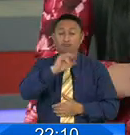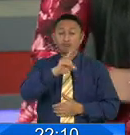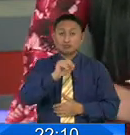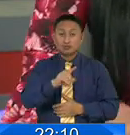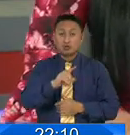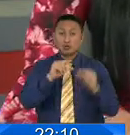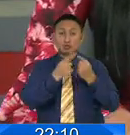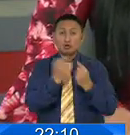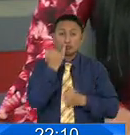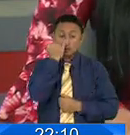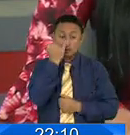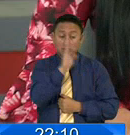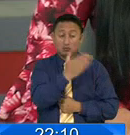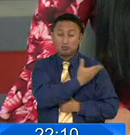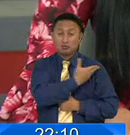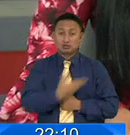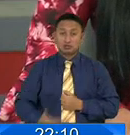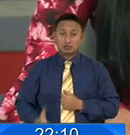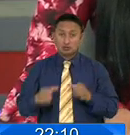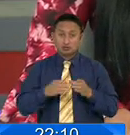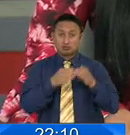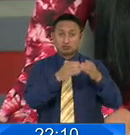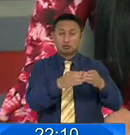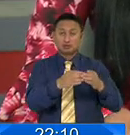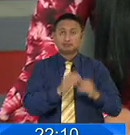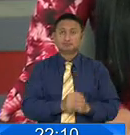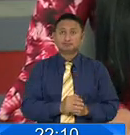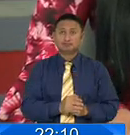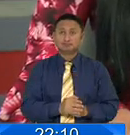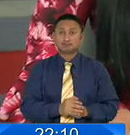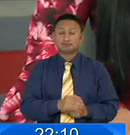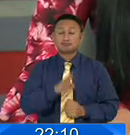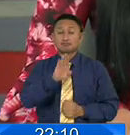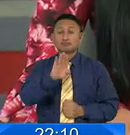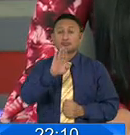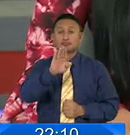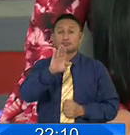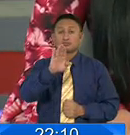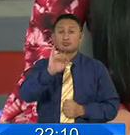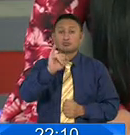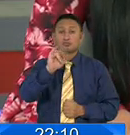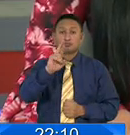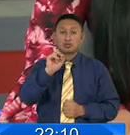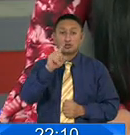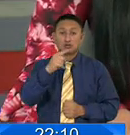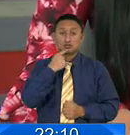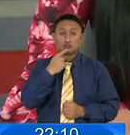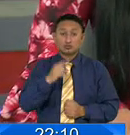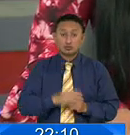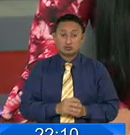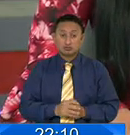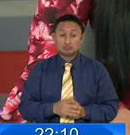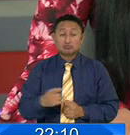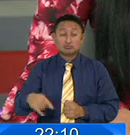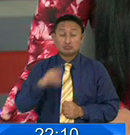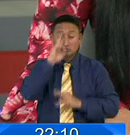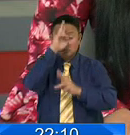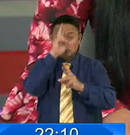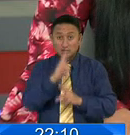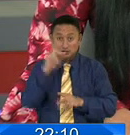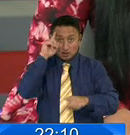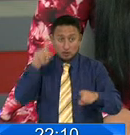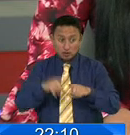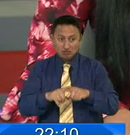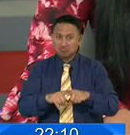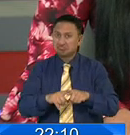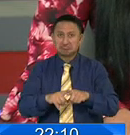Pachacútic será la presidenta de esa comisión. Byron Maldonado de Creo asegura que no se respetaron los